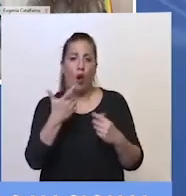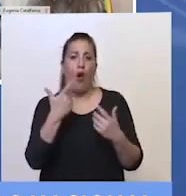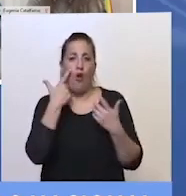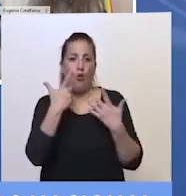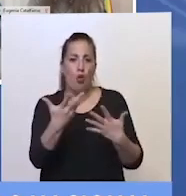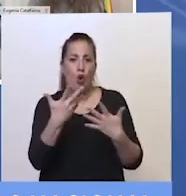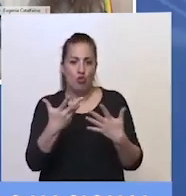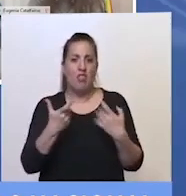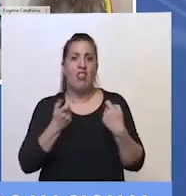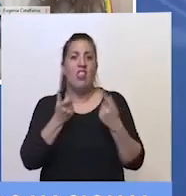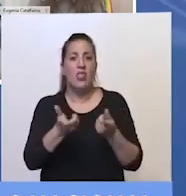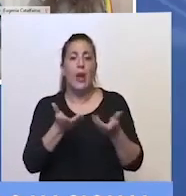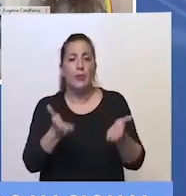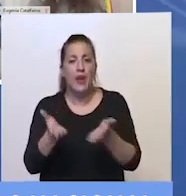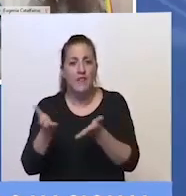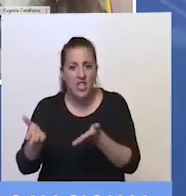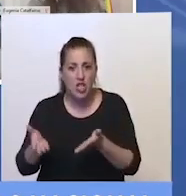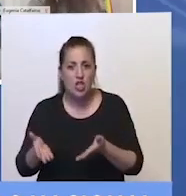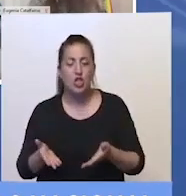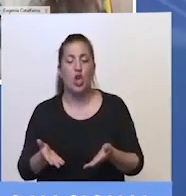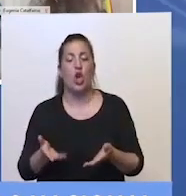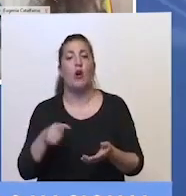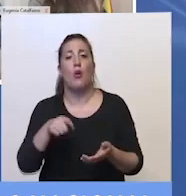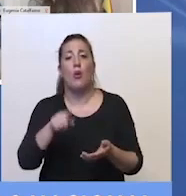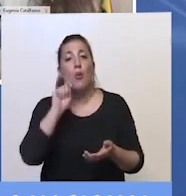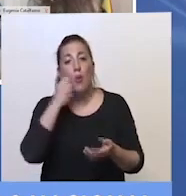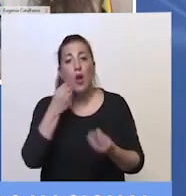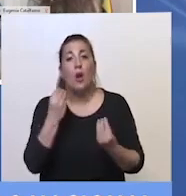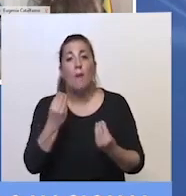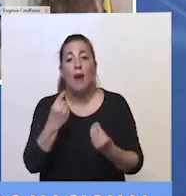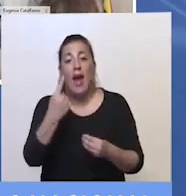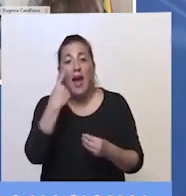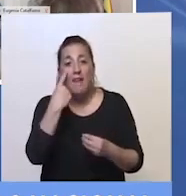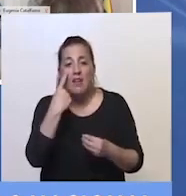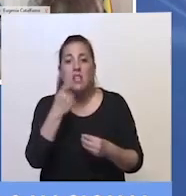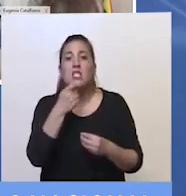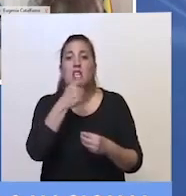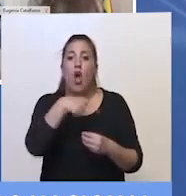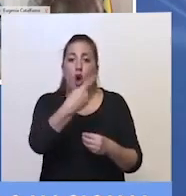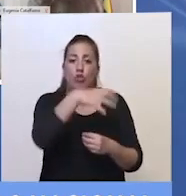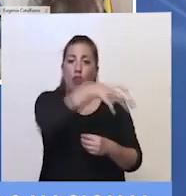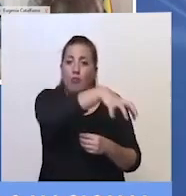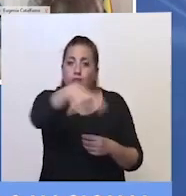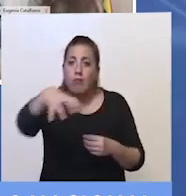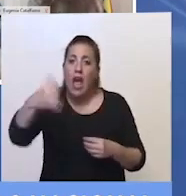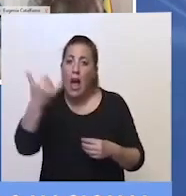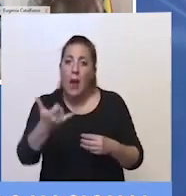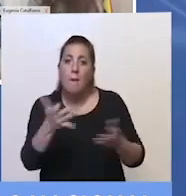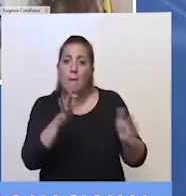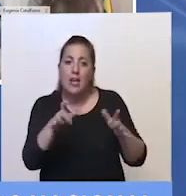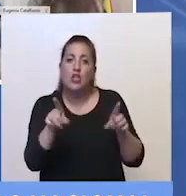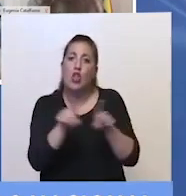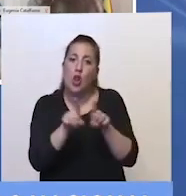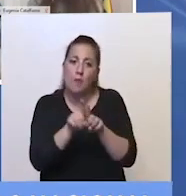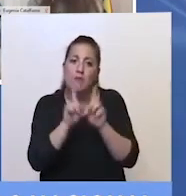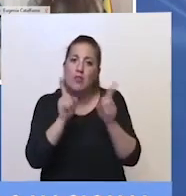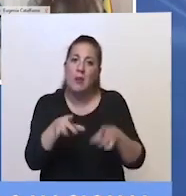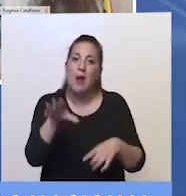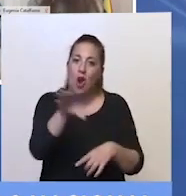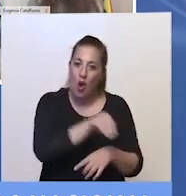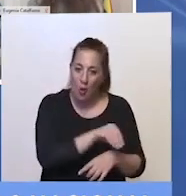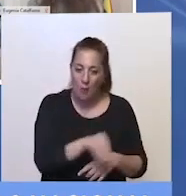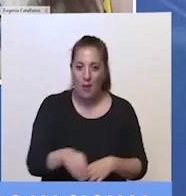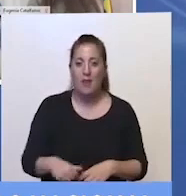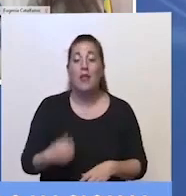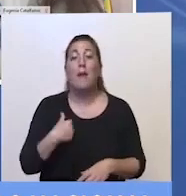tenga este beneficio y por ahí debería servir para ver situaciones parecidas de otras instituciones. Me